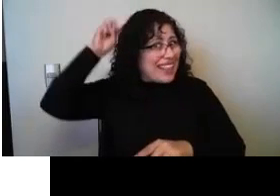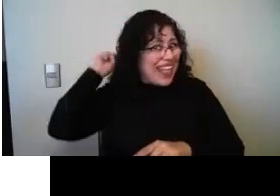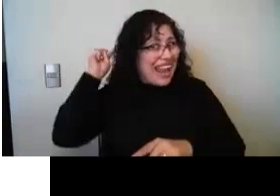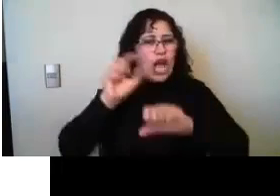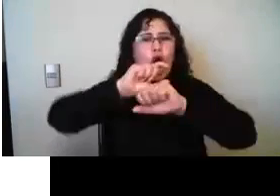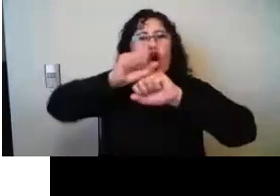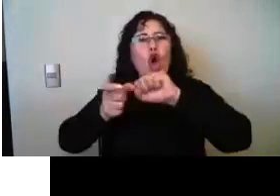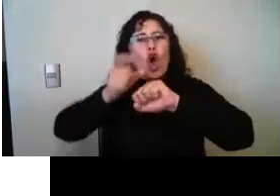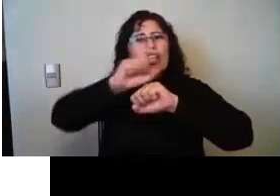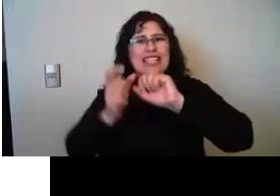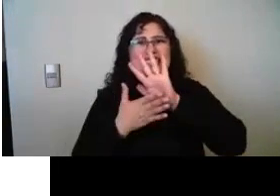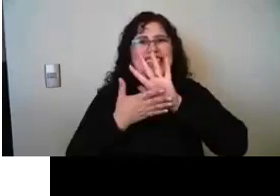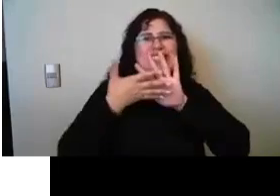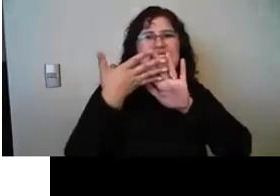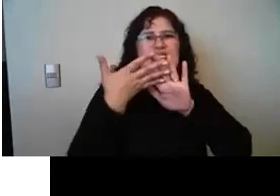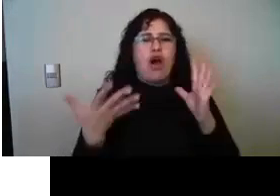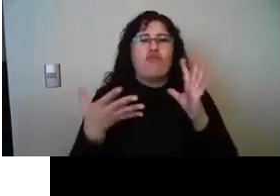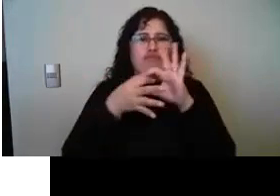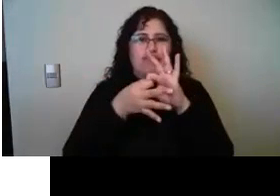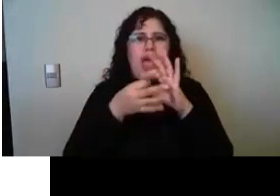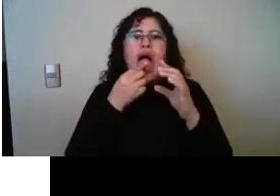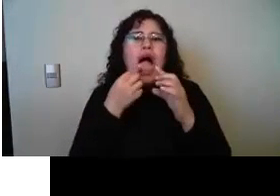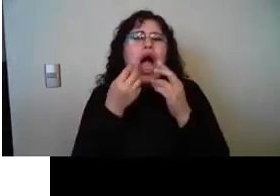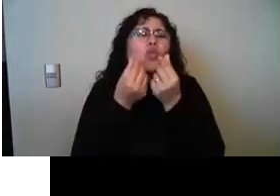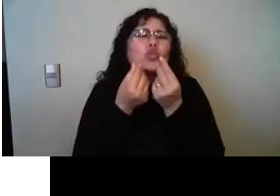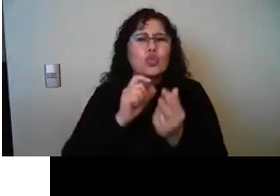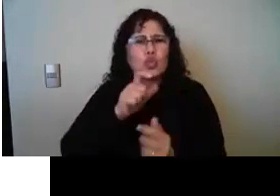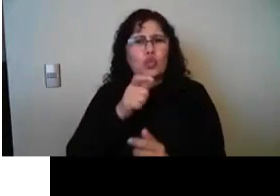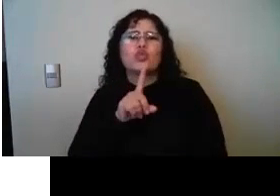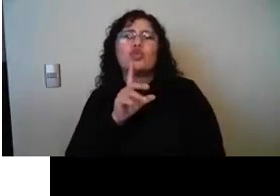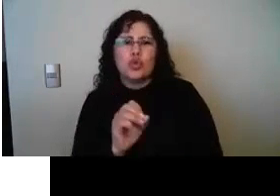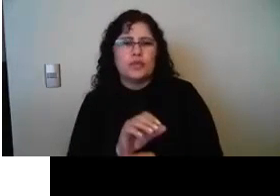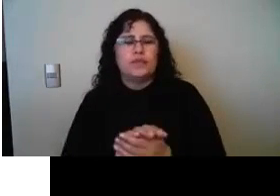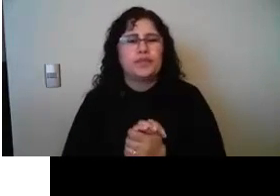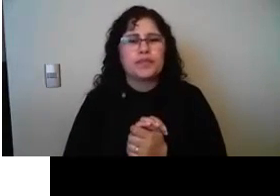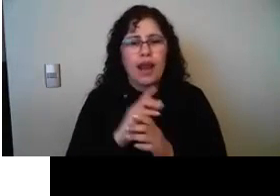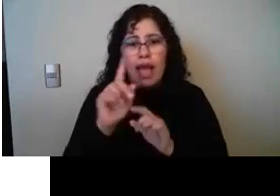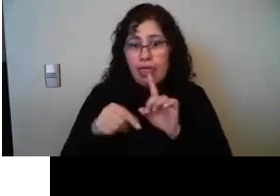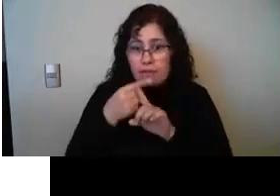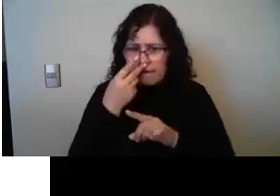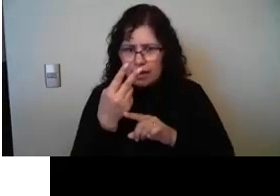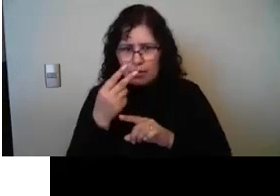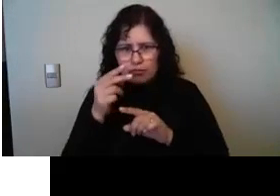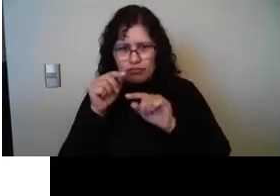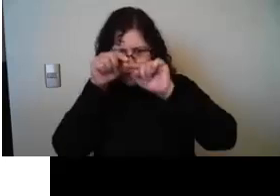sensitiva asociada al gusto. También podemos ver una proyección,